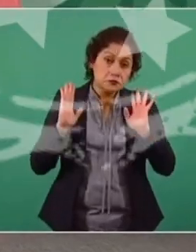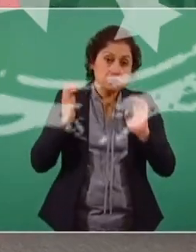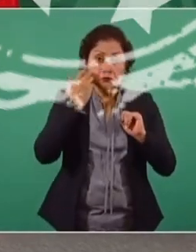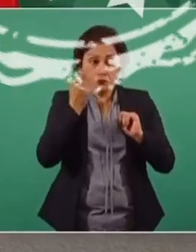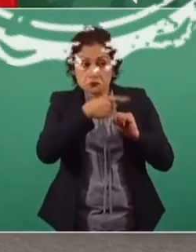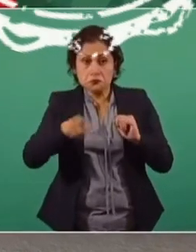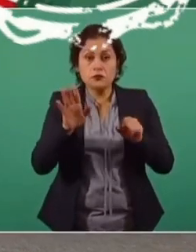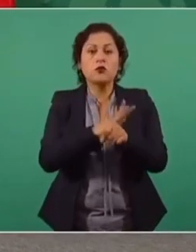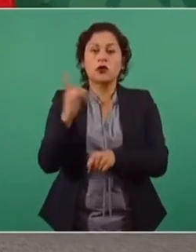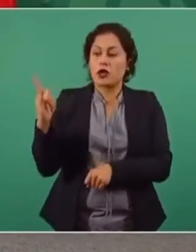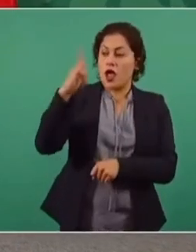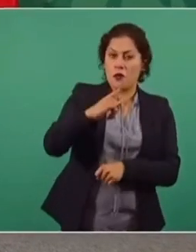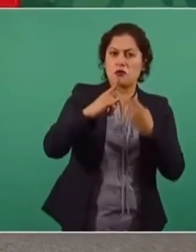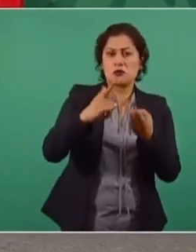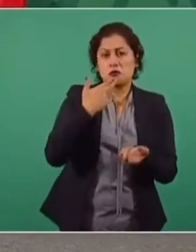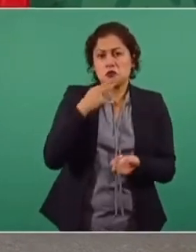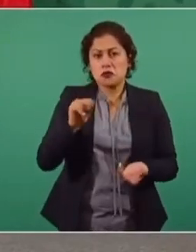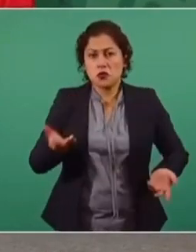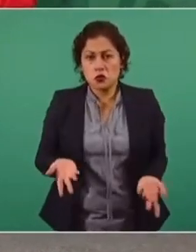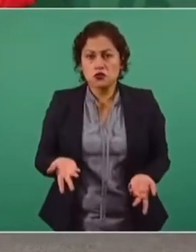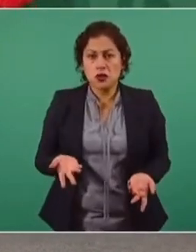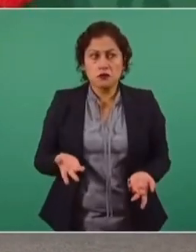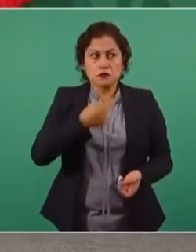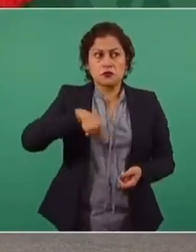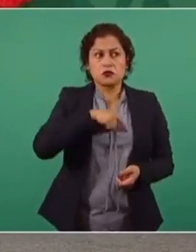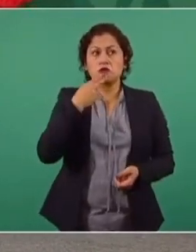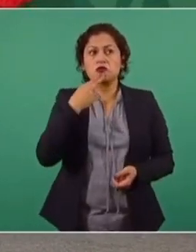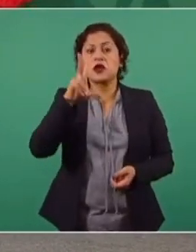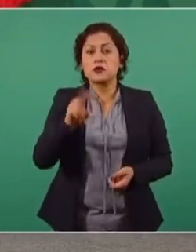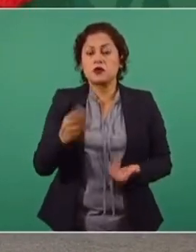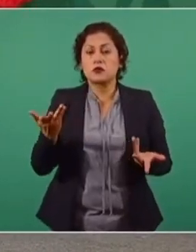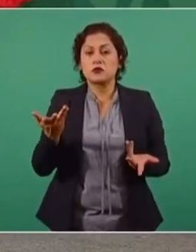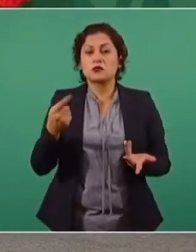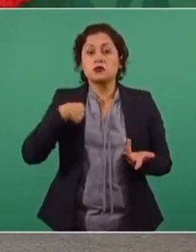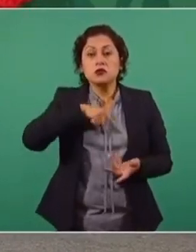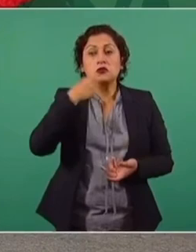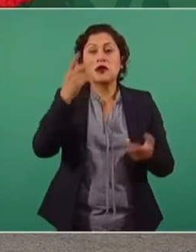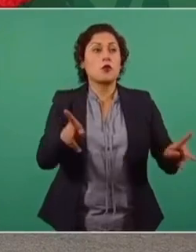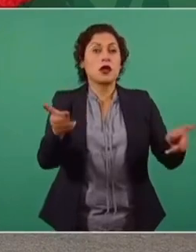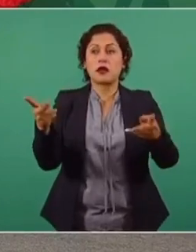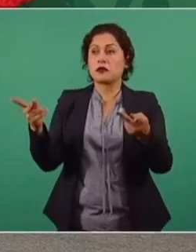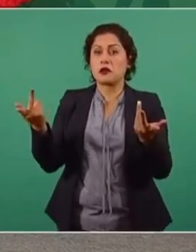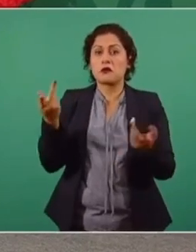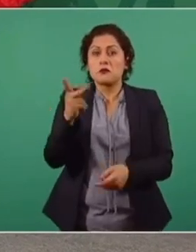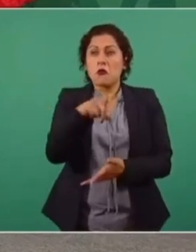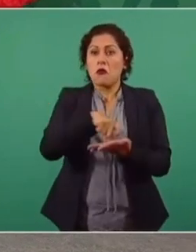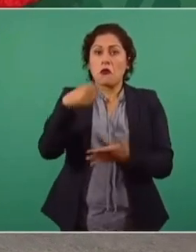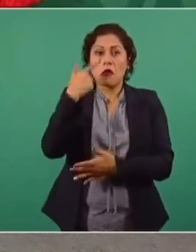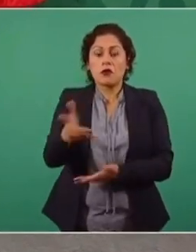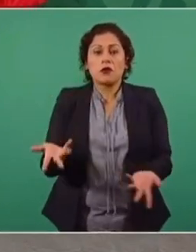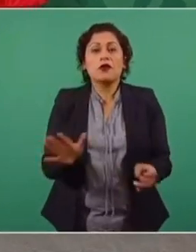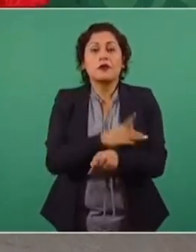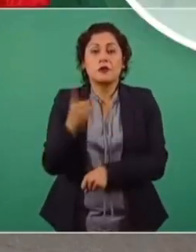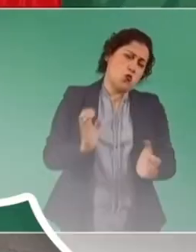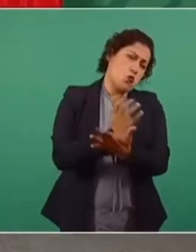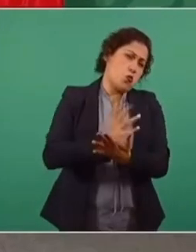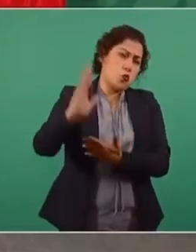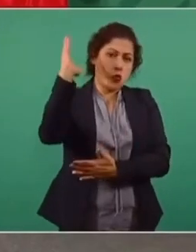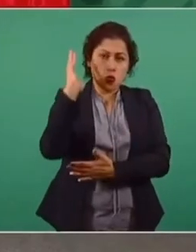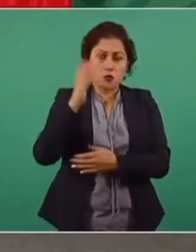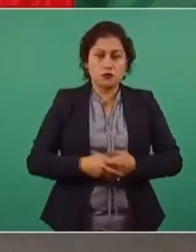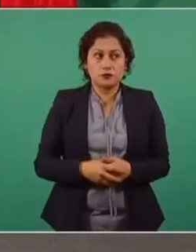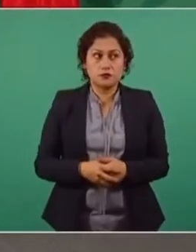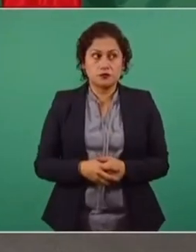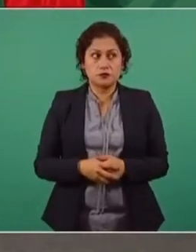El avión no se usa, ni se va a usar. Lo que queremos es venderlo, pero no hay quien compre el avión porque es tan lujoso de